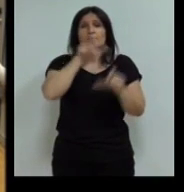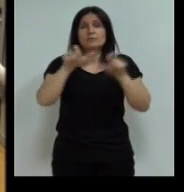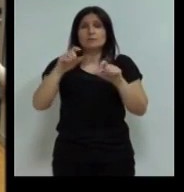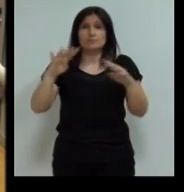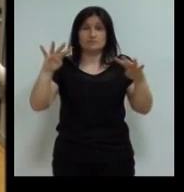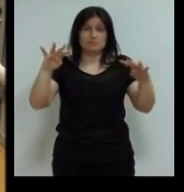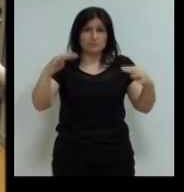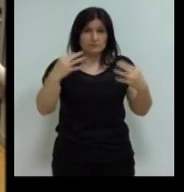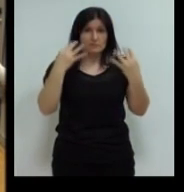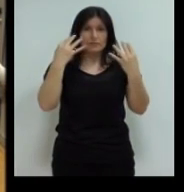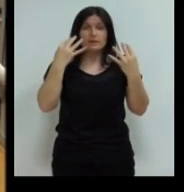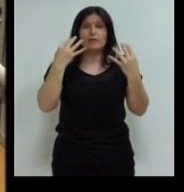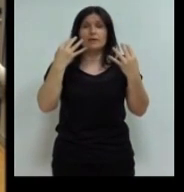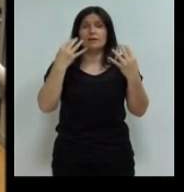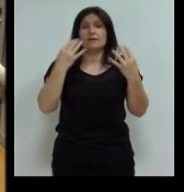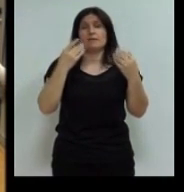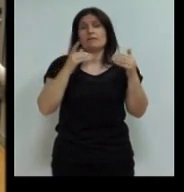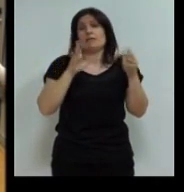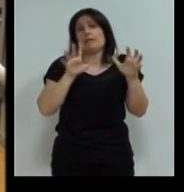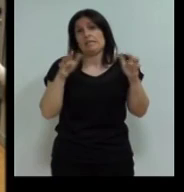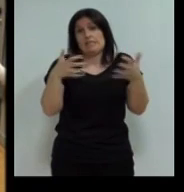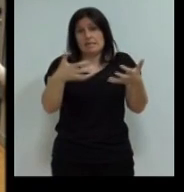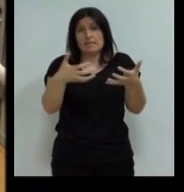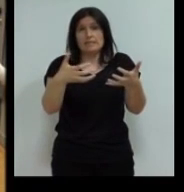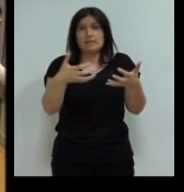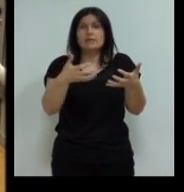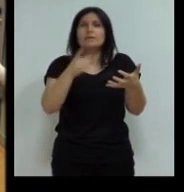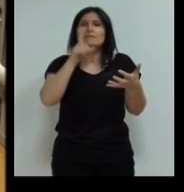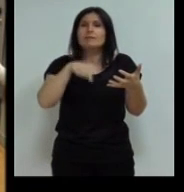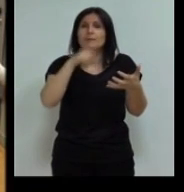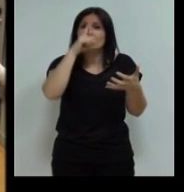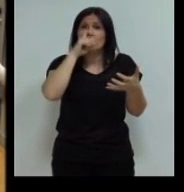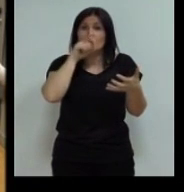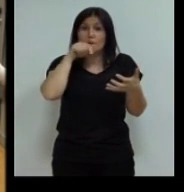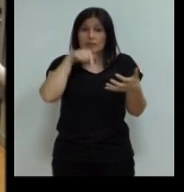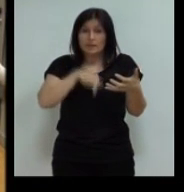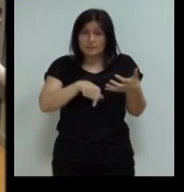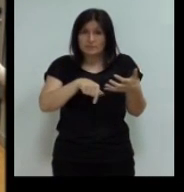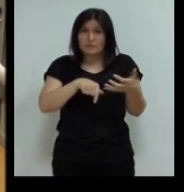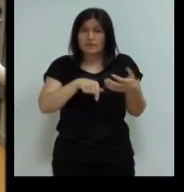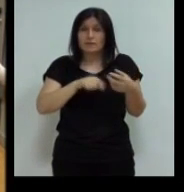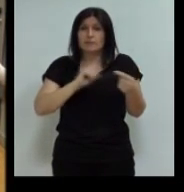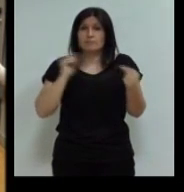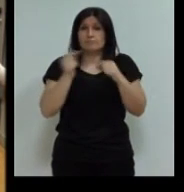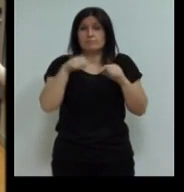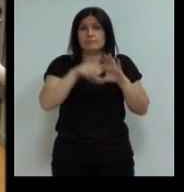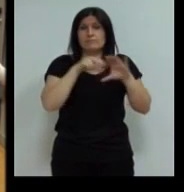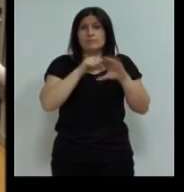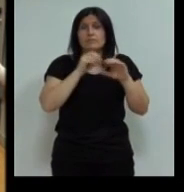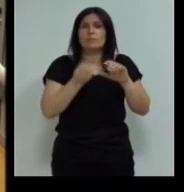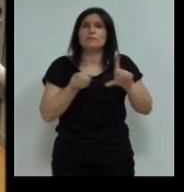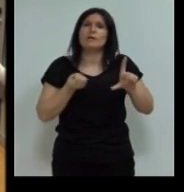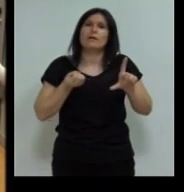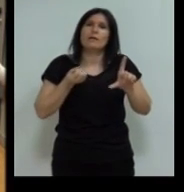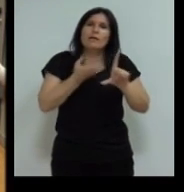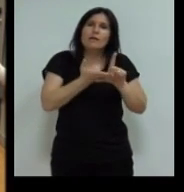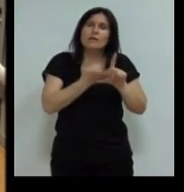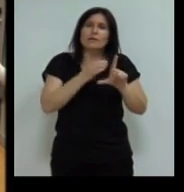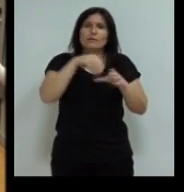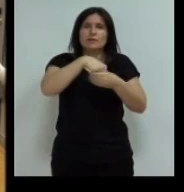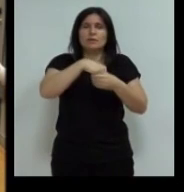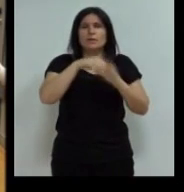viendo a través de internet y recordaros que Este vídeo a su vez lo vamos a colgar en nuestro canal